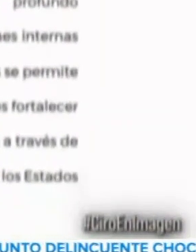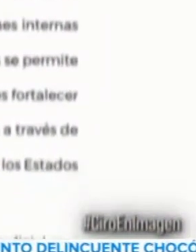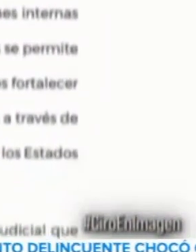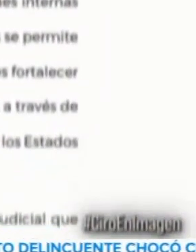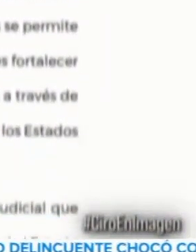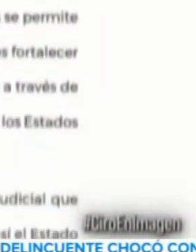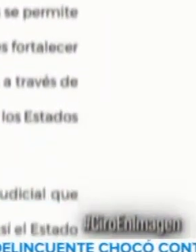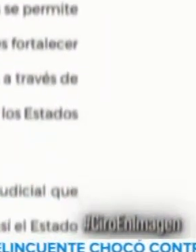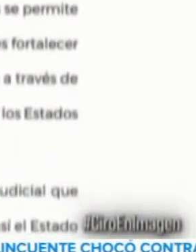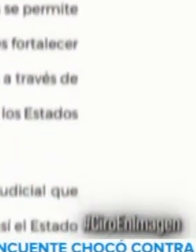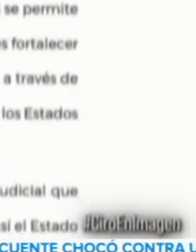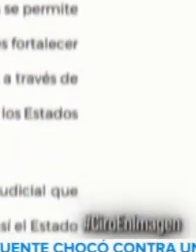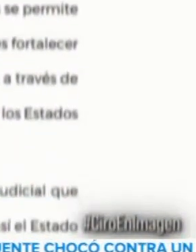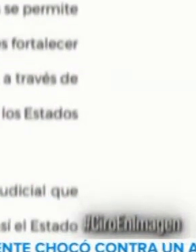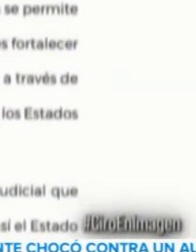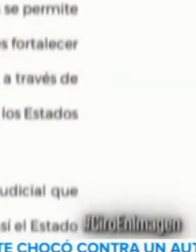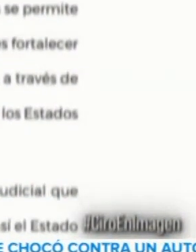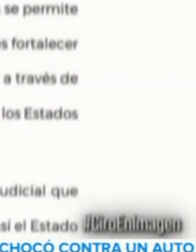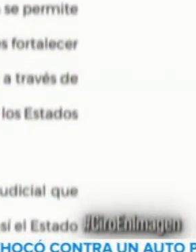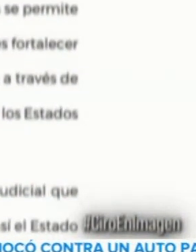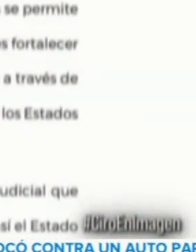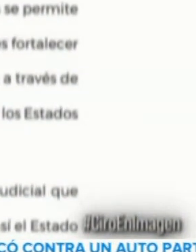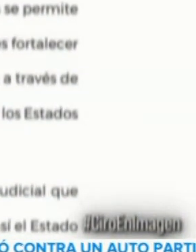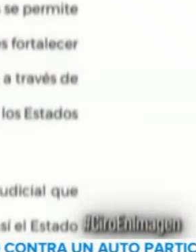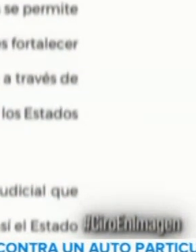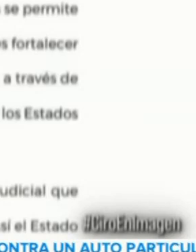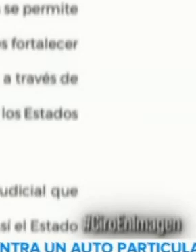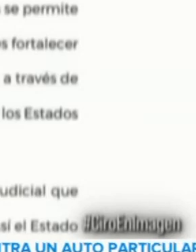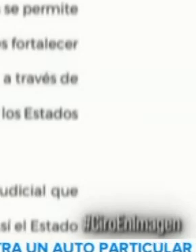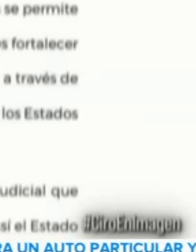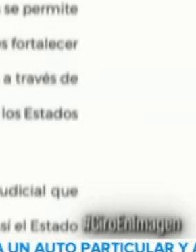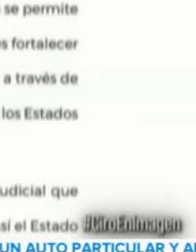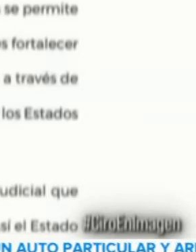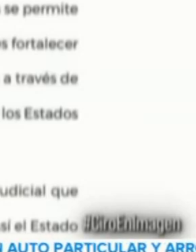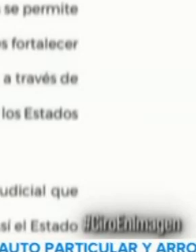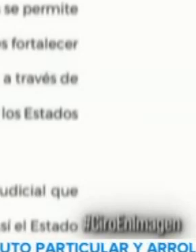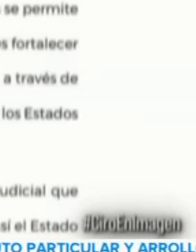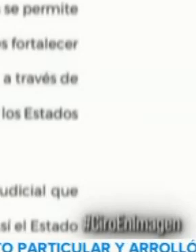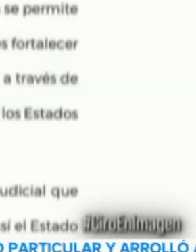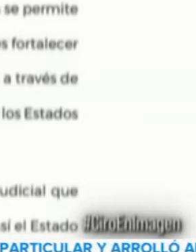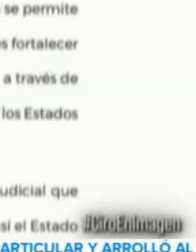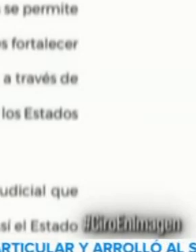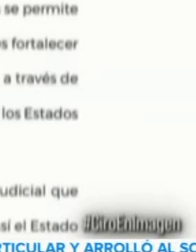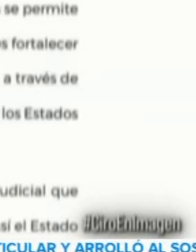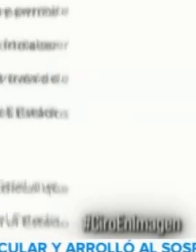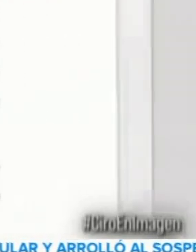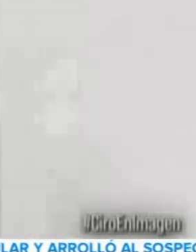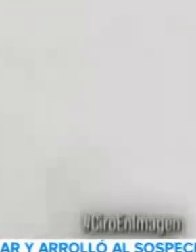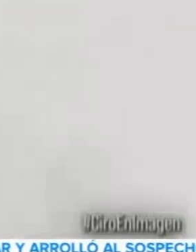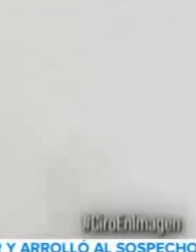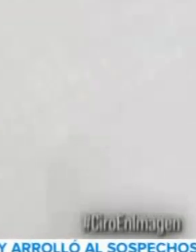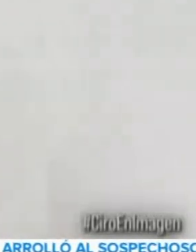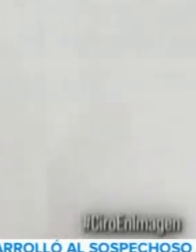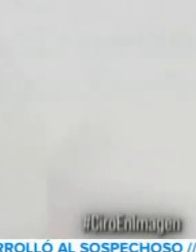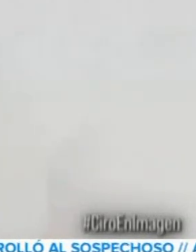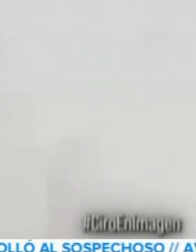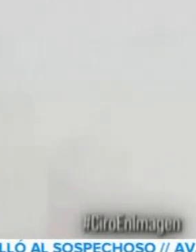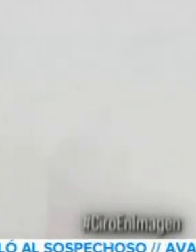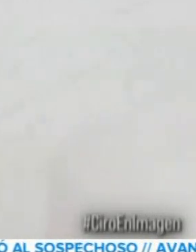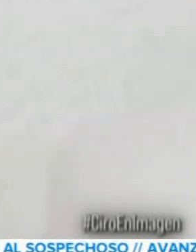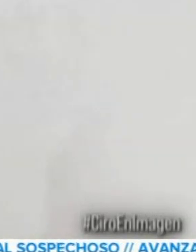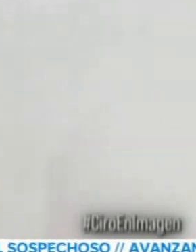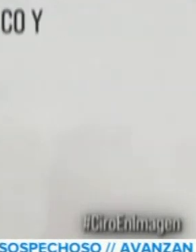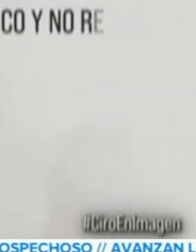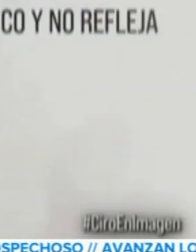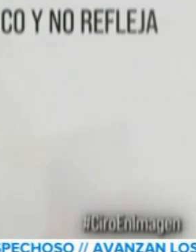diplomática, expresa su profundo extrañamiento por dicha declaración del embajador Salazar. Representa una